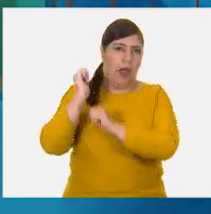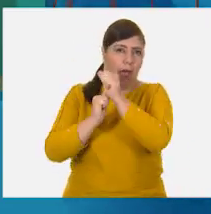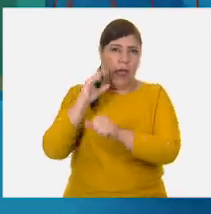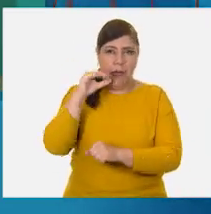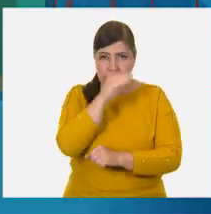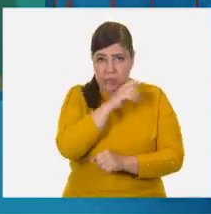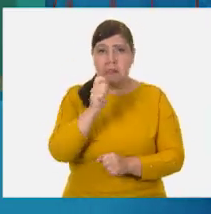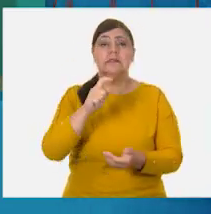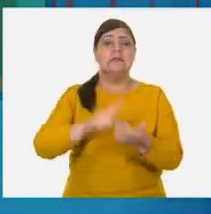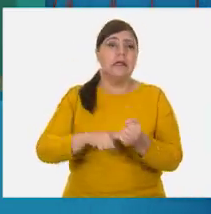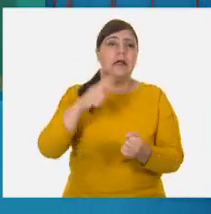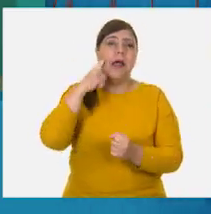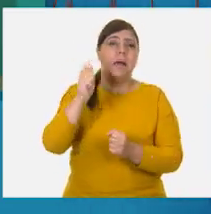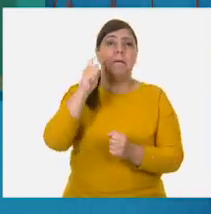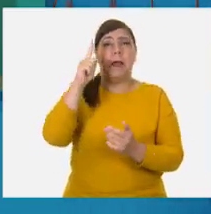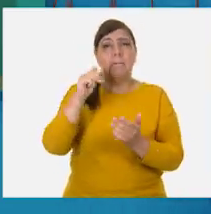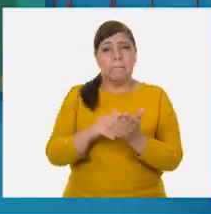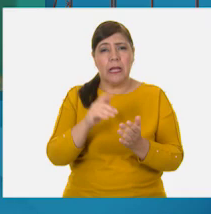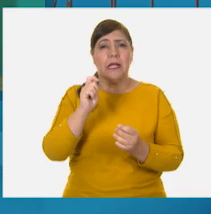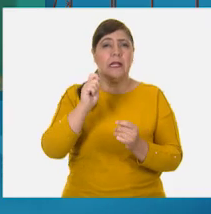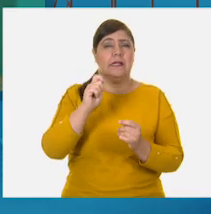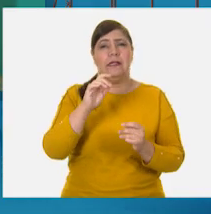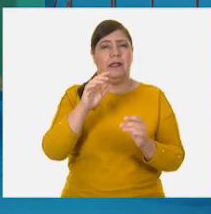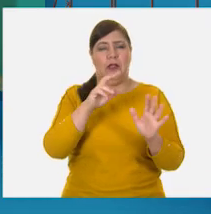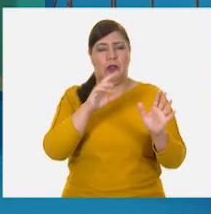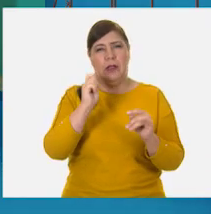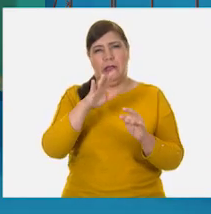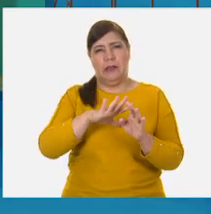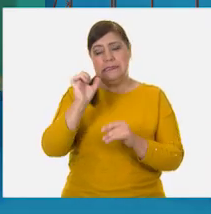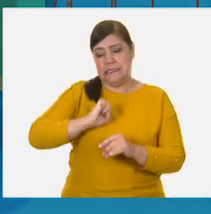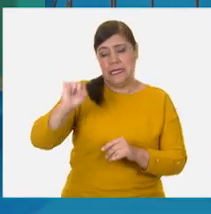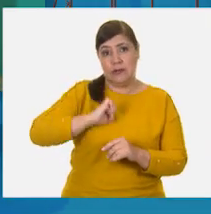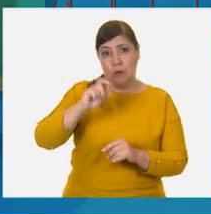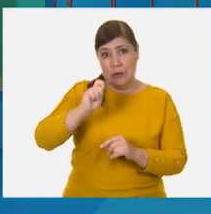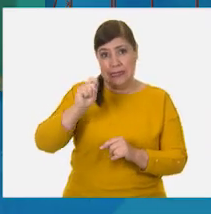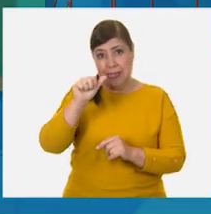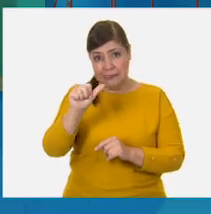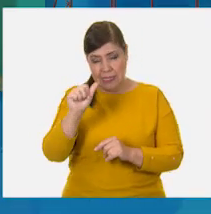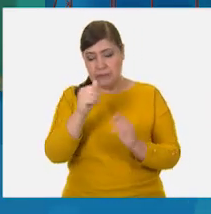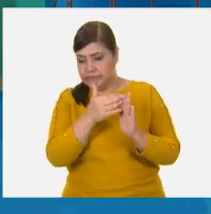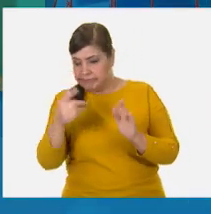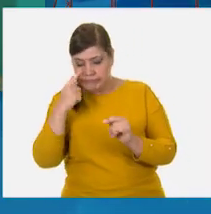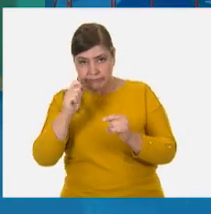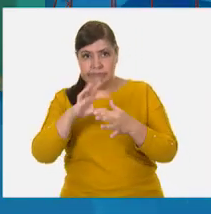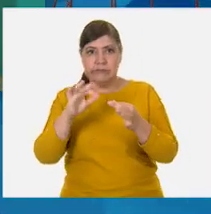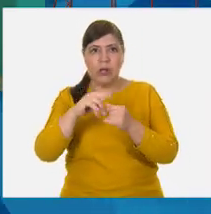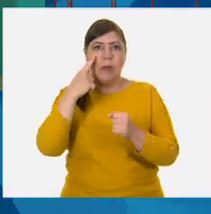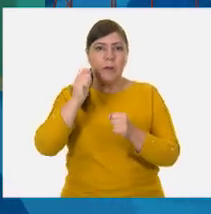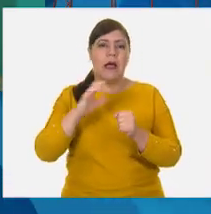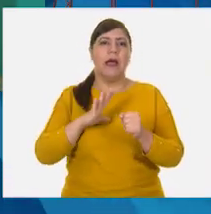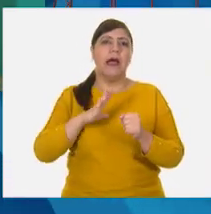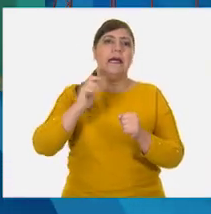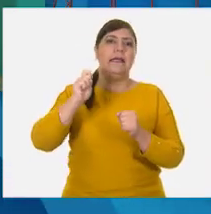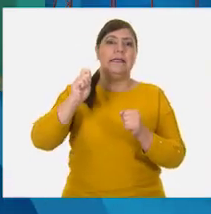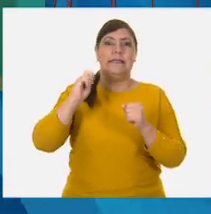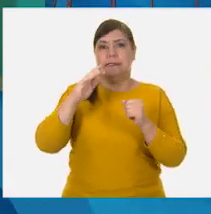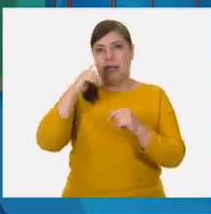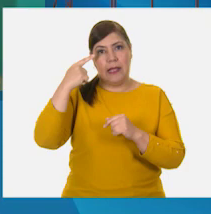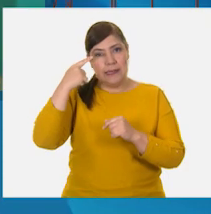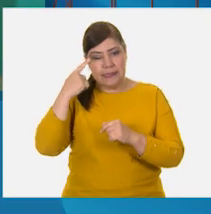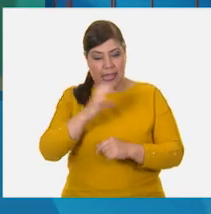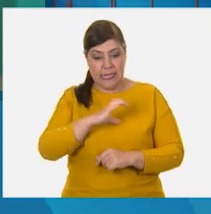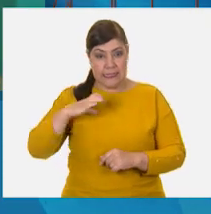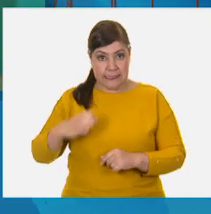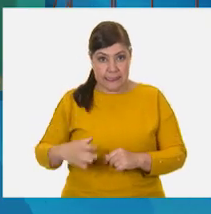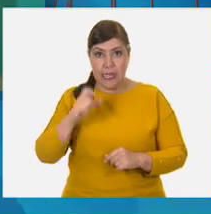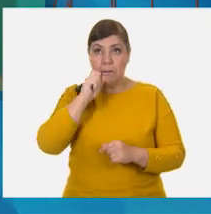pronto, desde fines del siglo XVI, población que provenía del continente asiático. Con la nao de China, no solamente